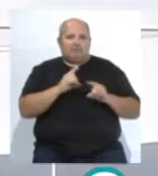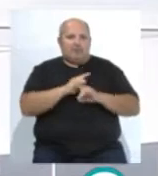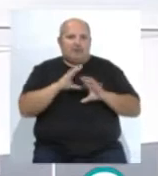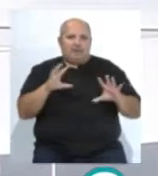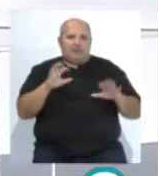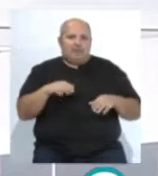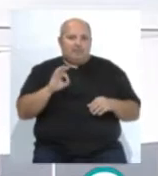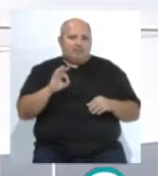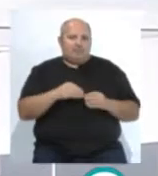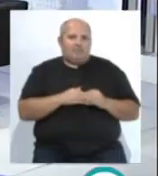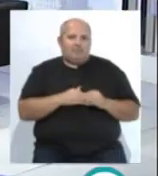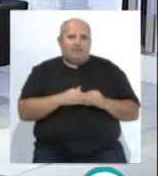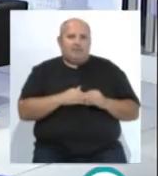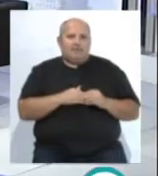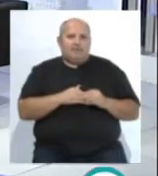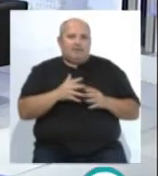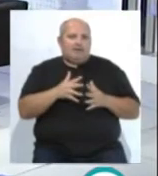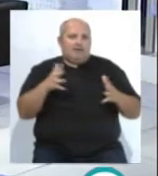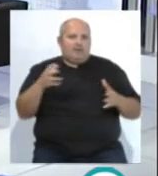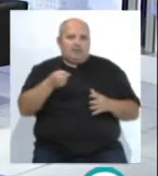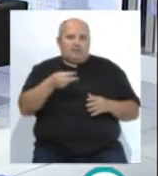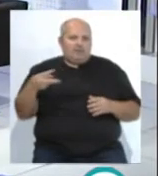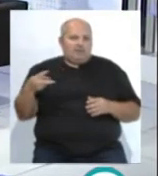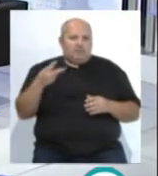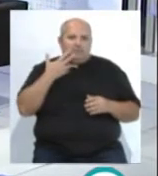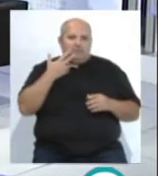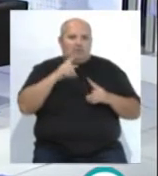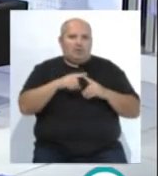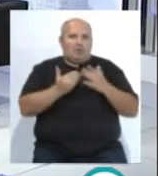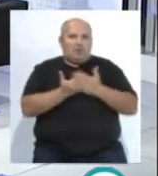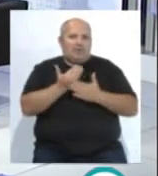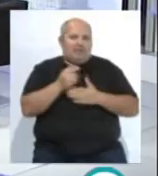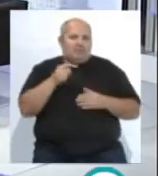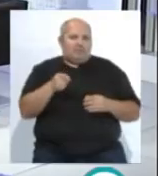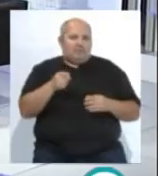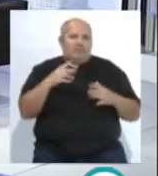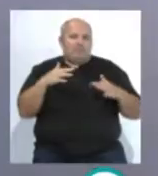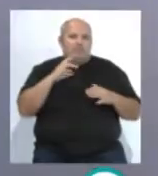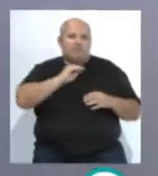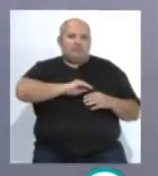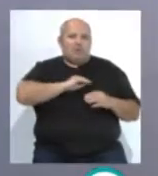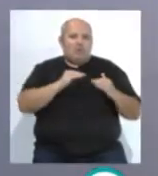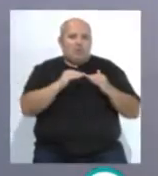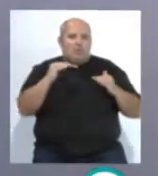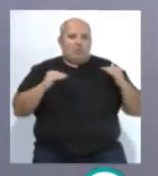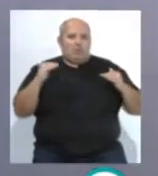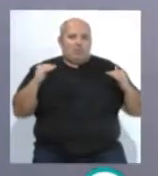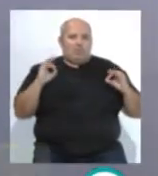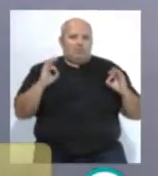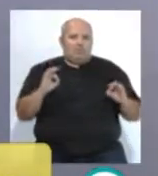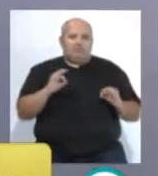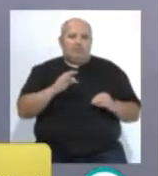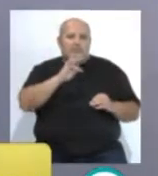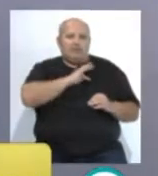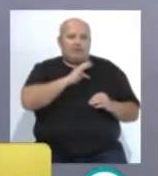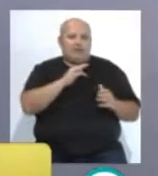Cádiz. Yo creo que grandísimo el resultado después de cómo se dio la jornada y un partido muy igualado. Estoy con Juan Manuel, yo creo que no